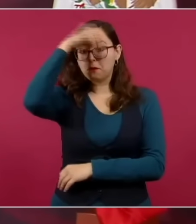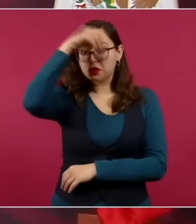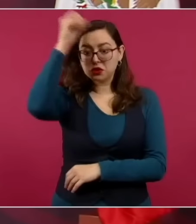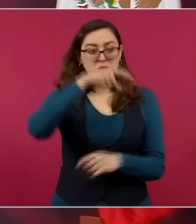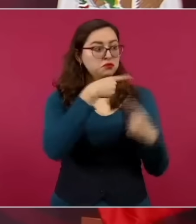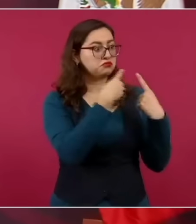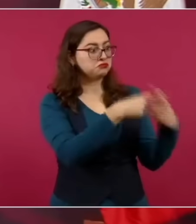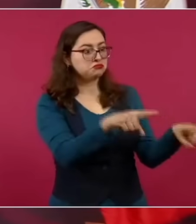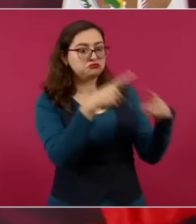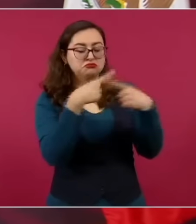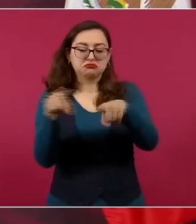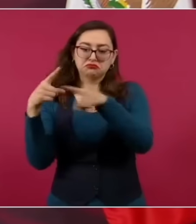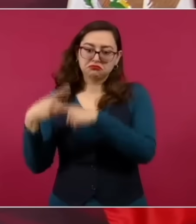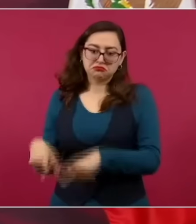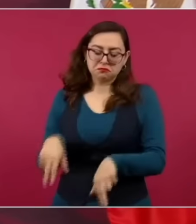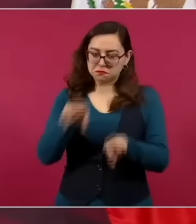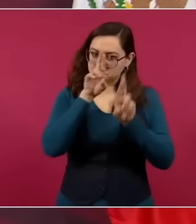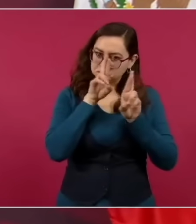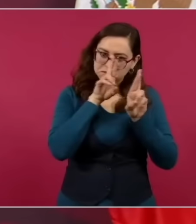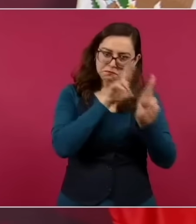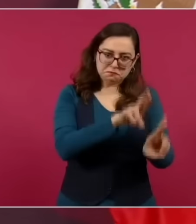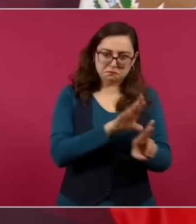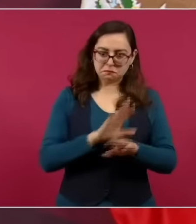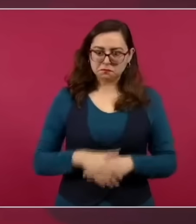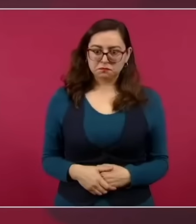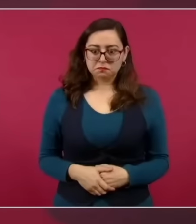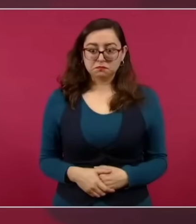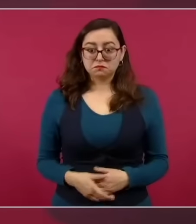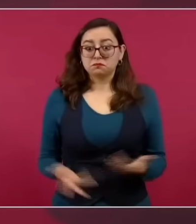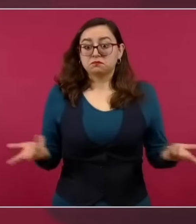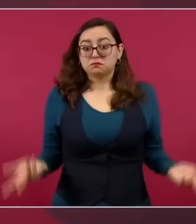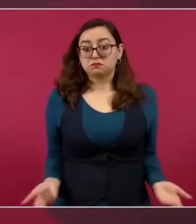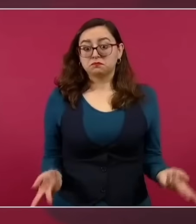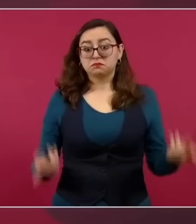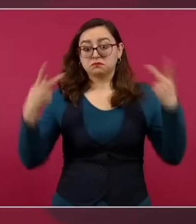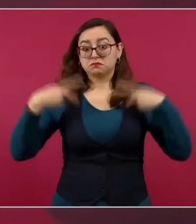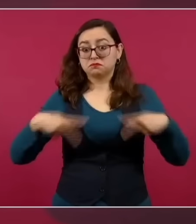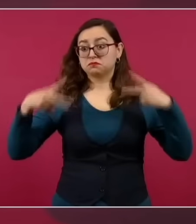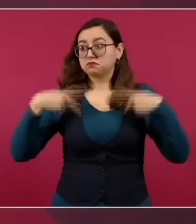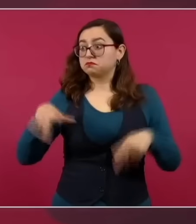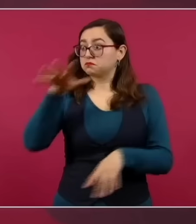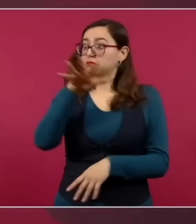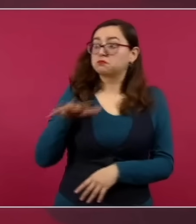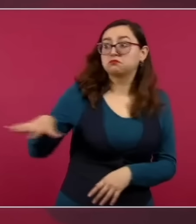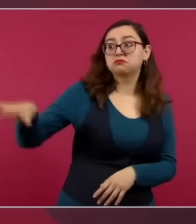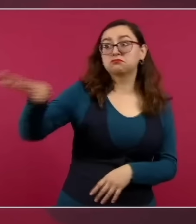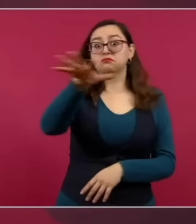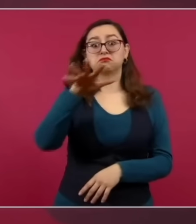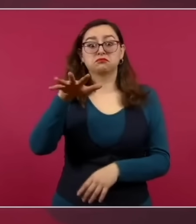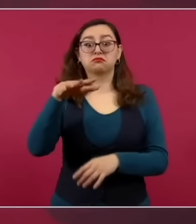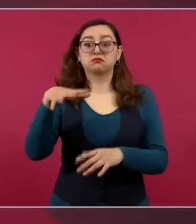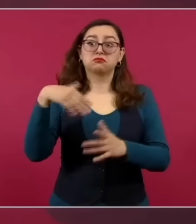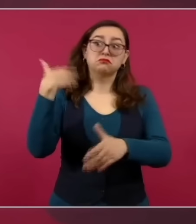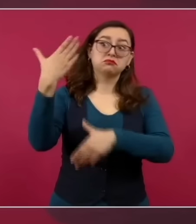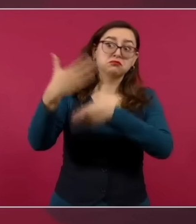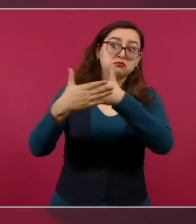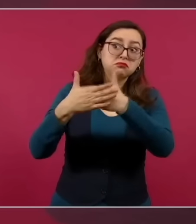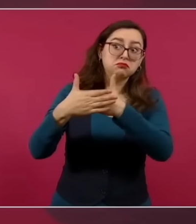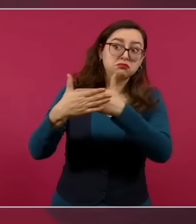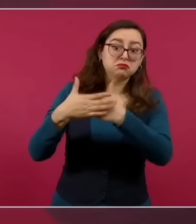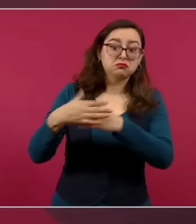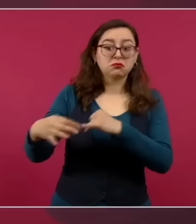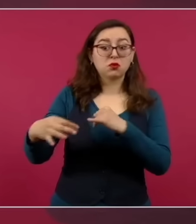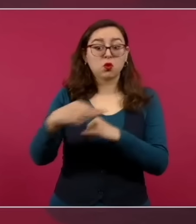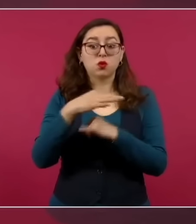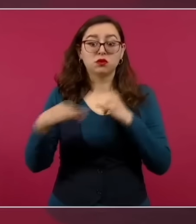y la gente los ciudadanos pues son los que este al final